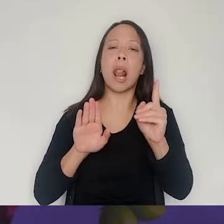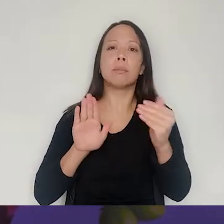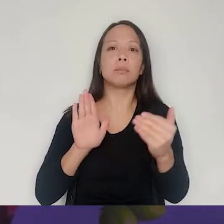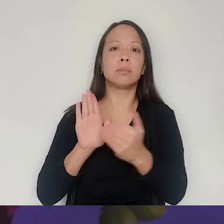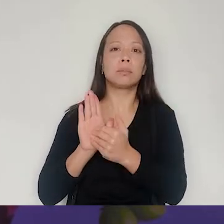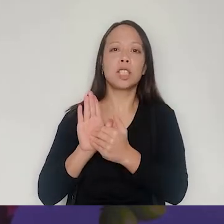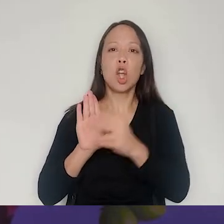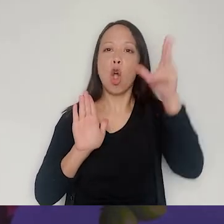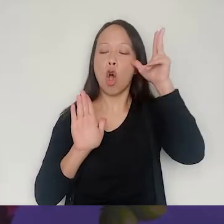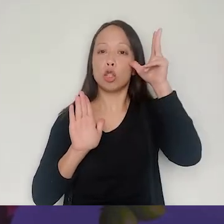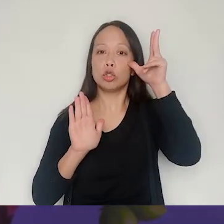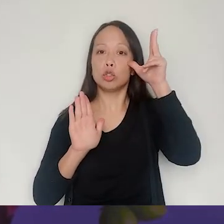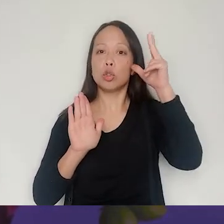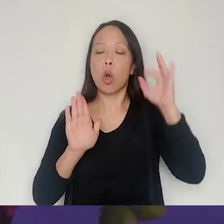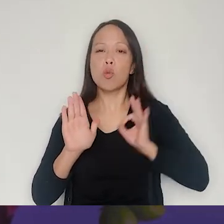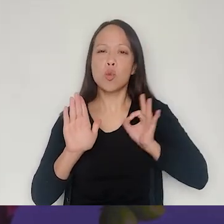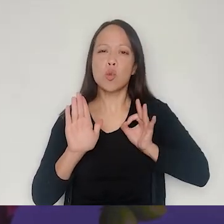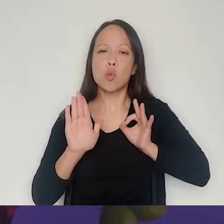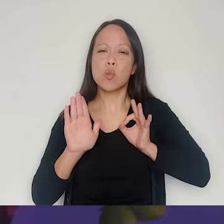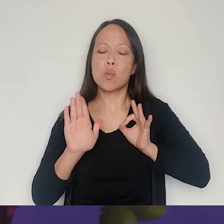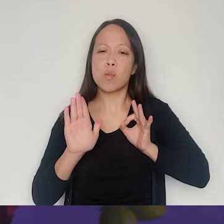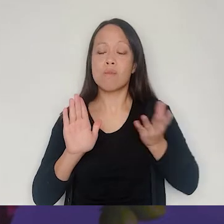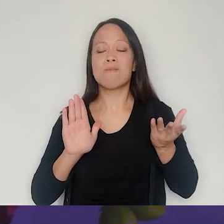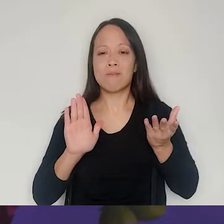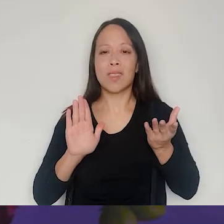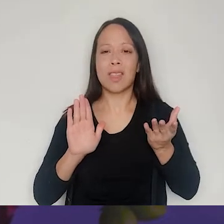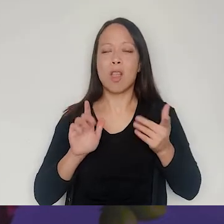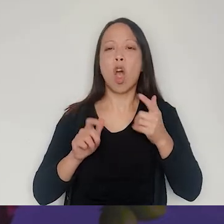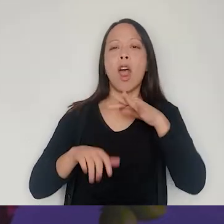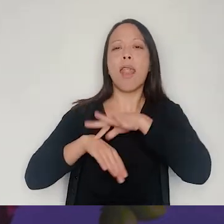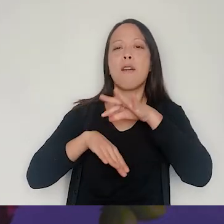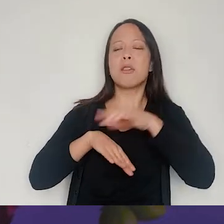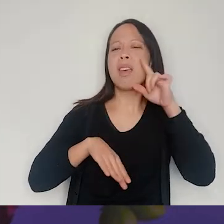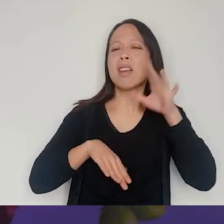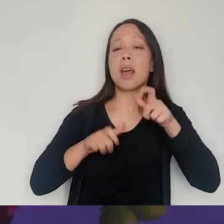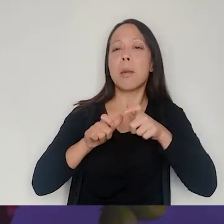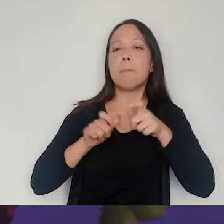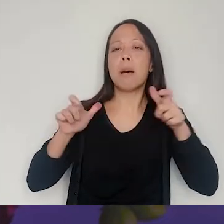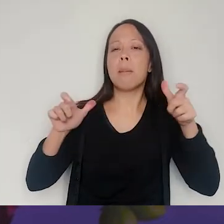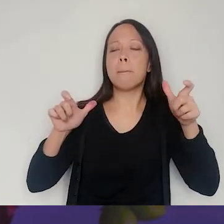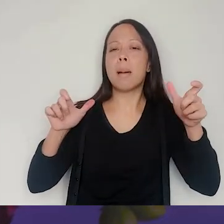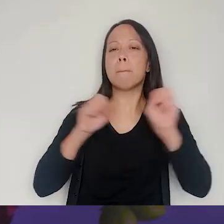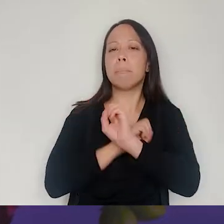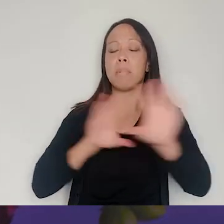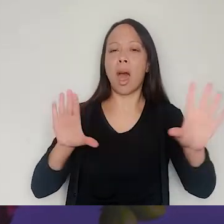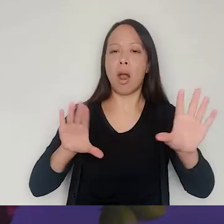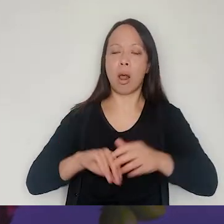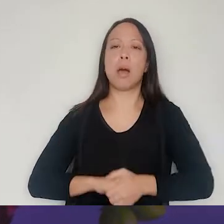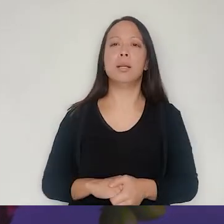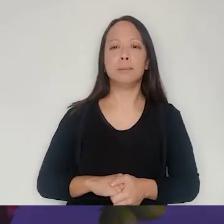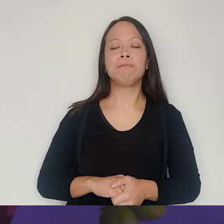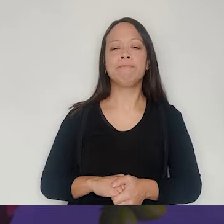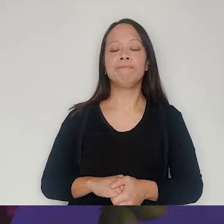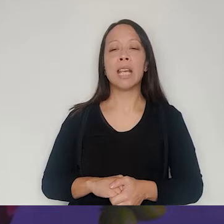de las consecuencias más graves, o sea, o más serias, el agravamiento de la enfermedad. Quizá no tenemos datos precisos sobre la